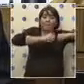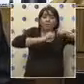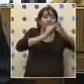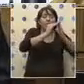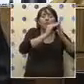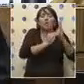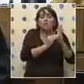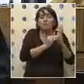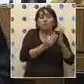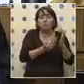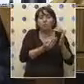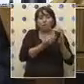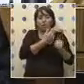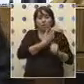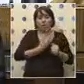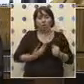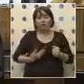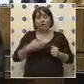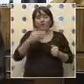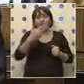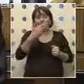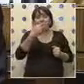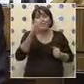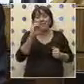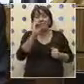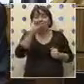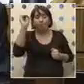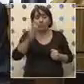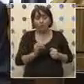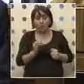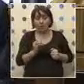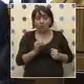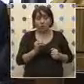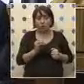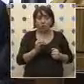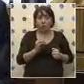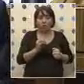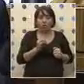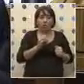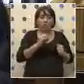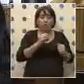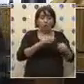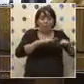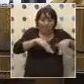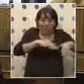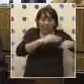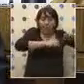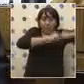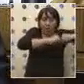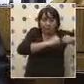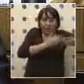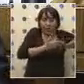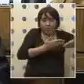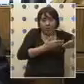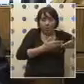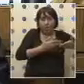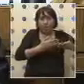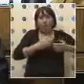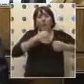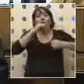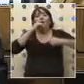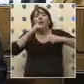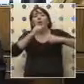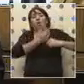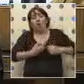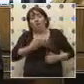disminuidos. El 70% de los recursos utilizados por esta empresa son recursos propios. El gobierno señala que las empresas cuya utilidad